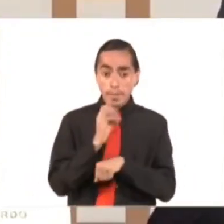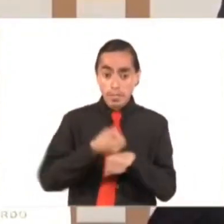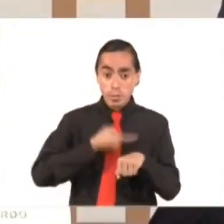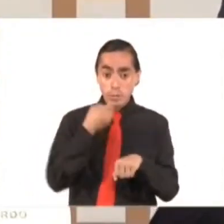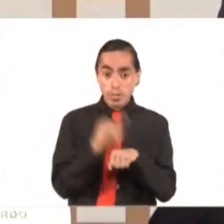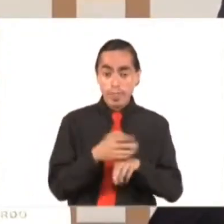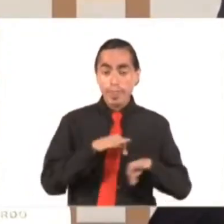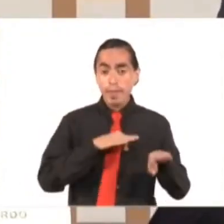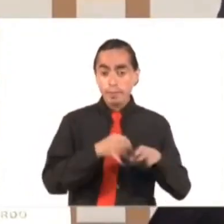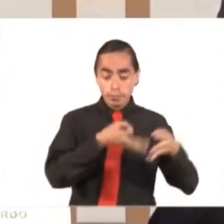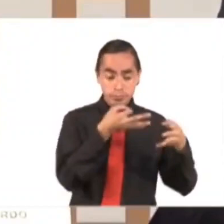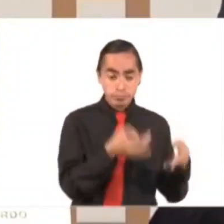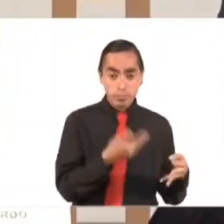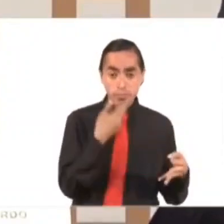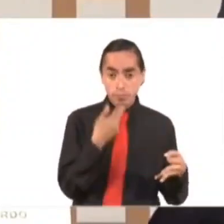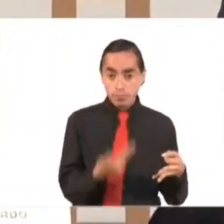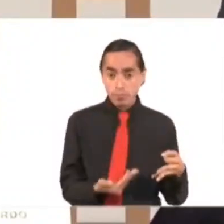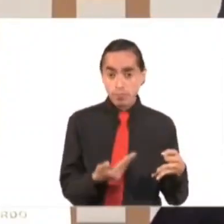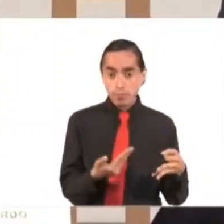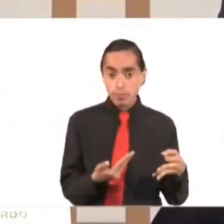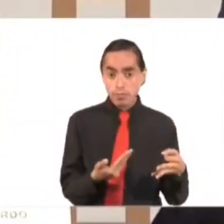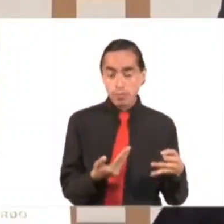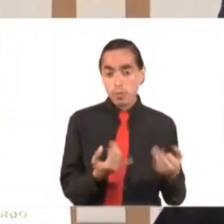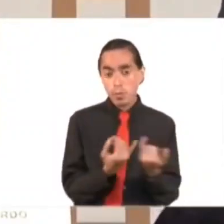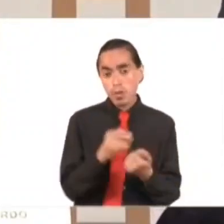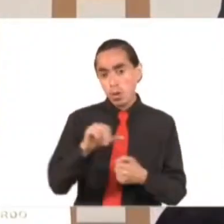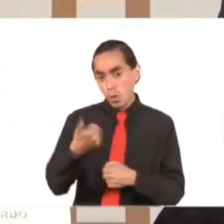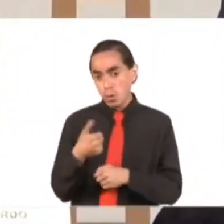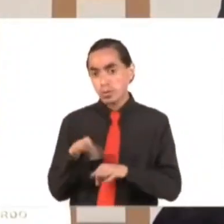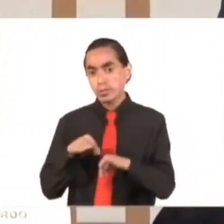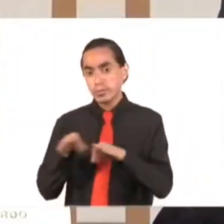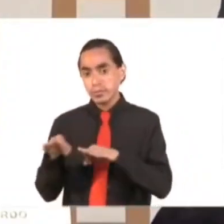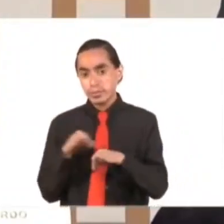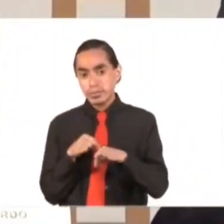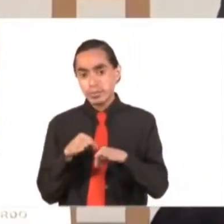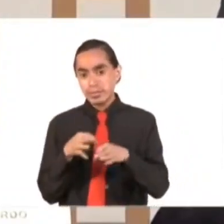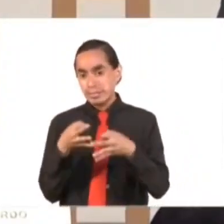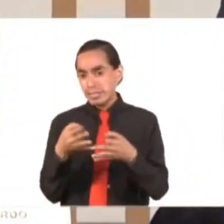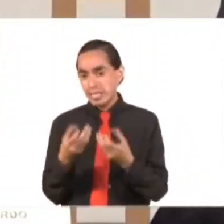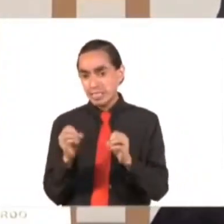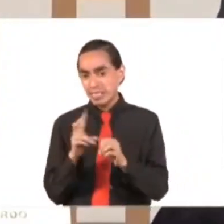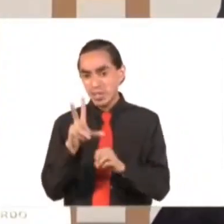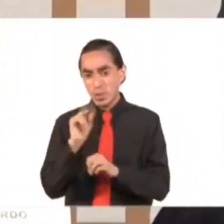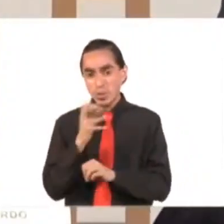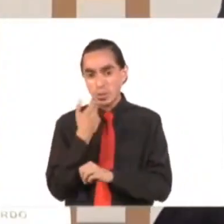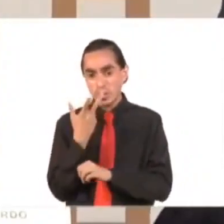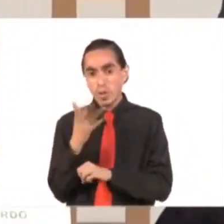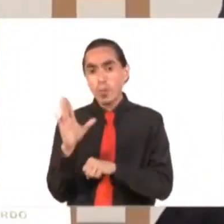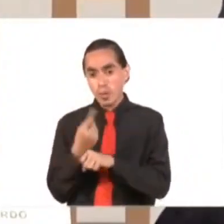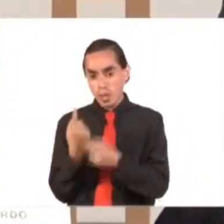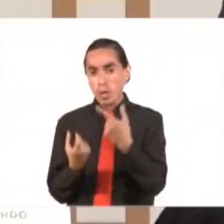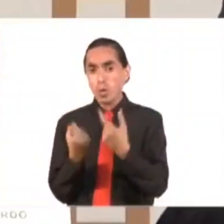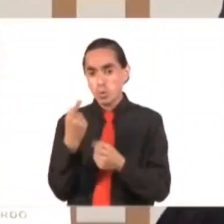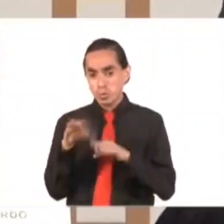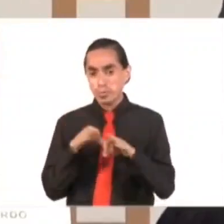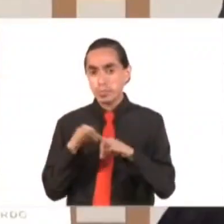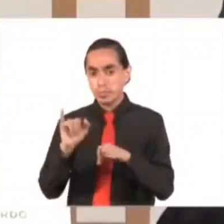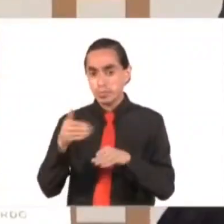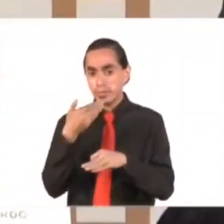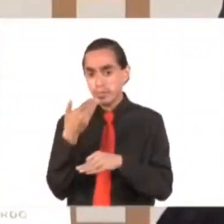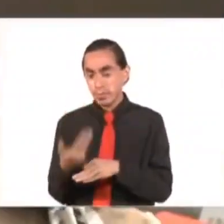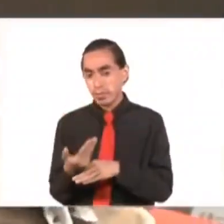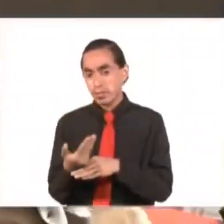tanto formales como otros empleos, no quiero llamar informales porque muchos de ellos no lo son, muchos